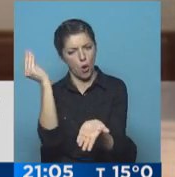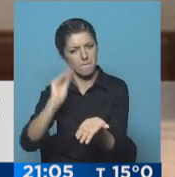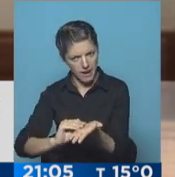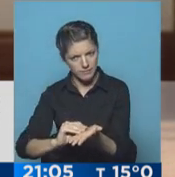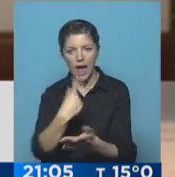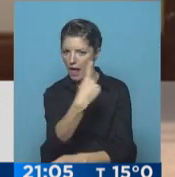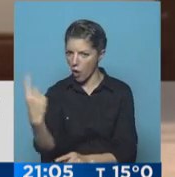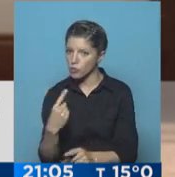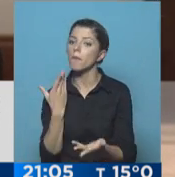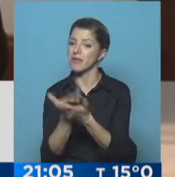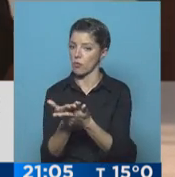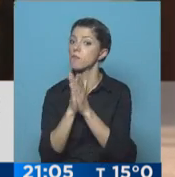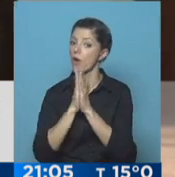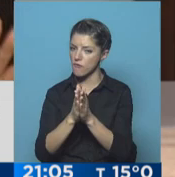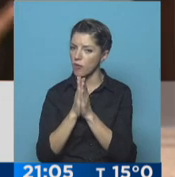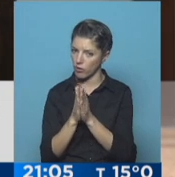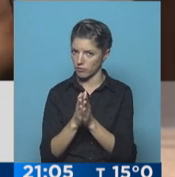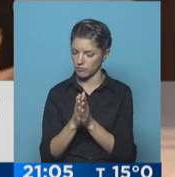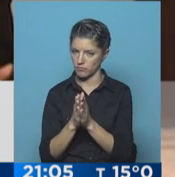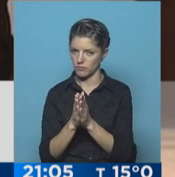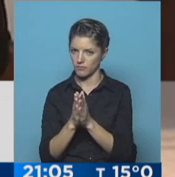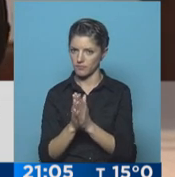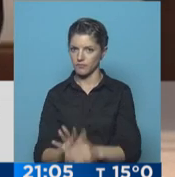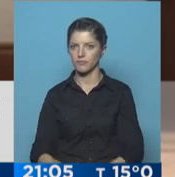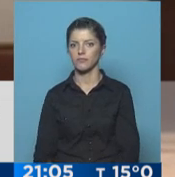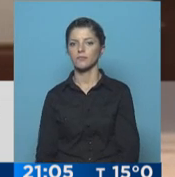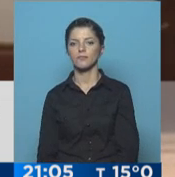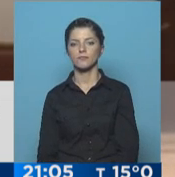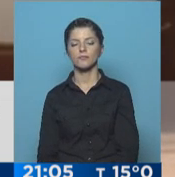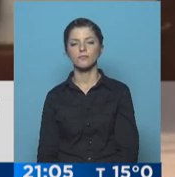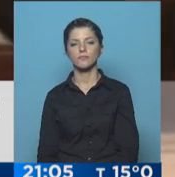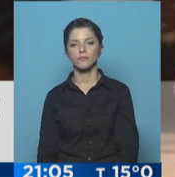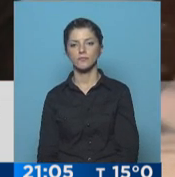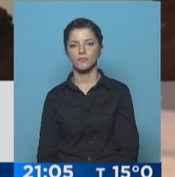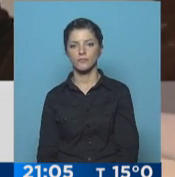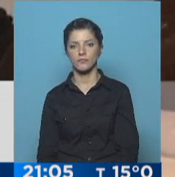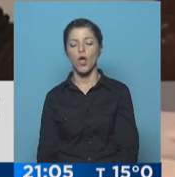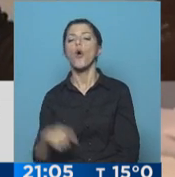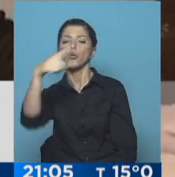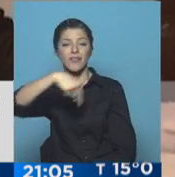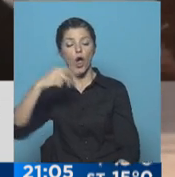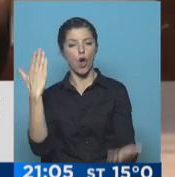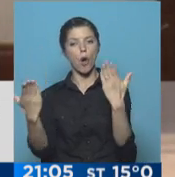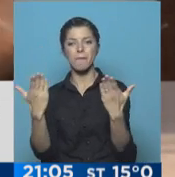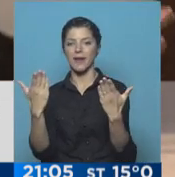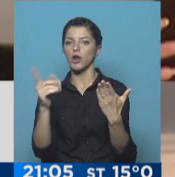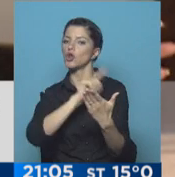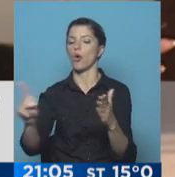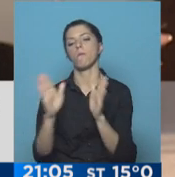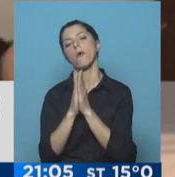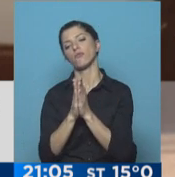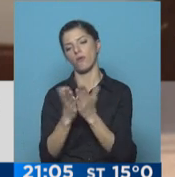todos ustedes. Todos ustedes. No hagan comparaciones. Por